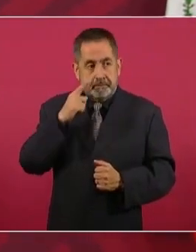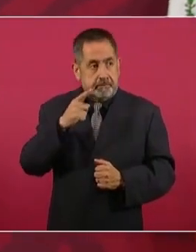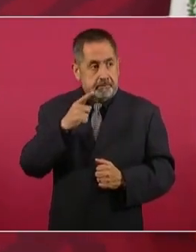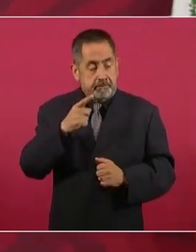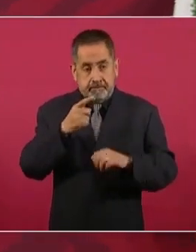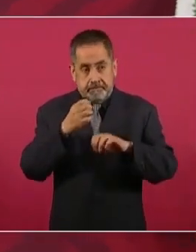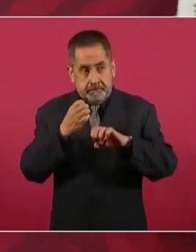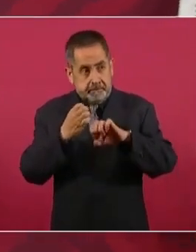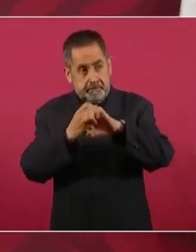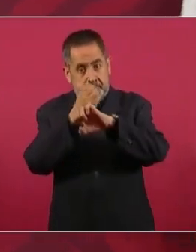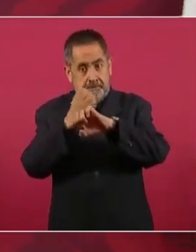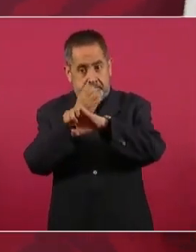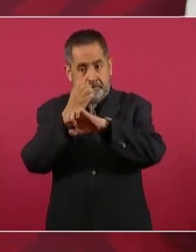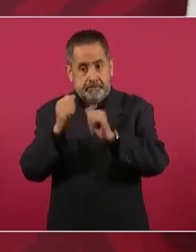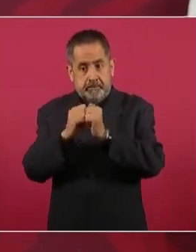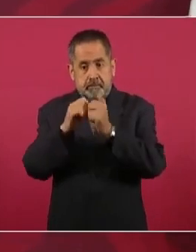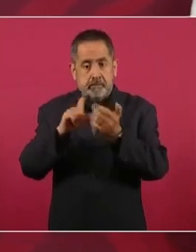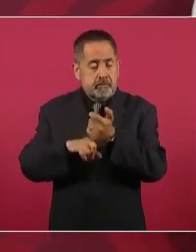sindicatos